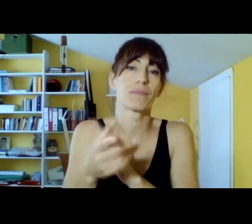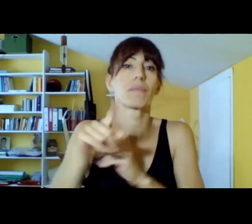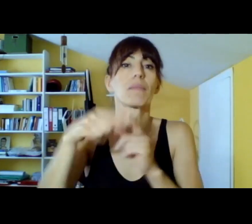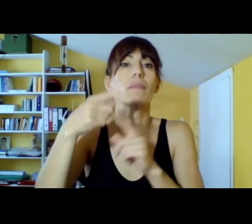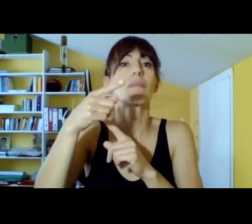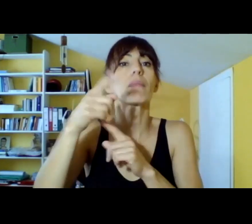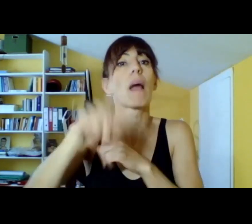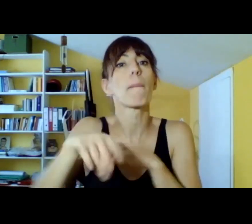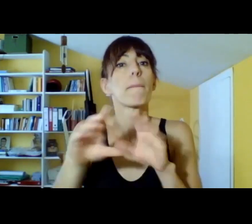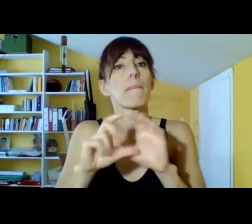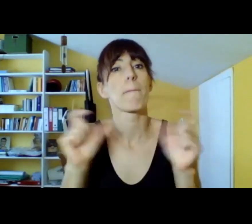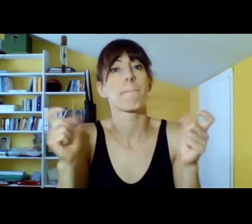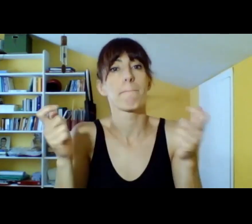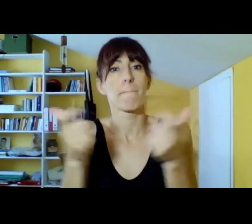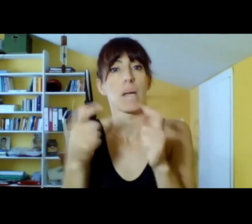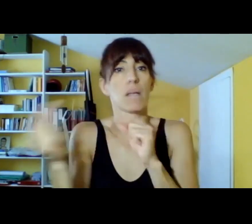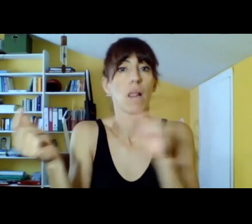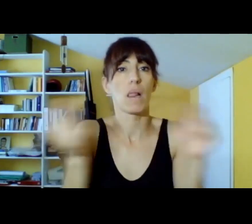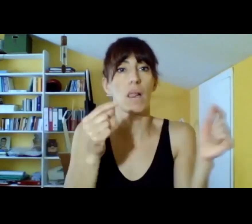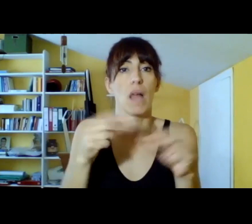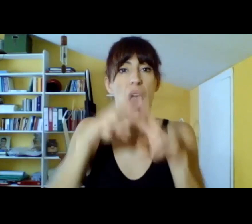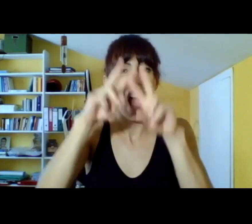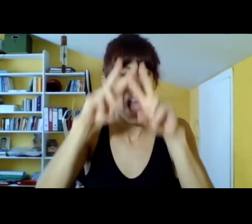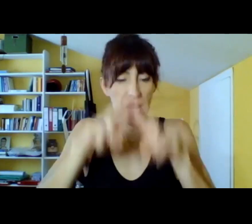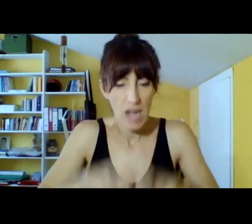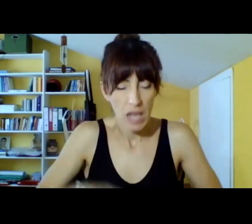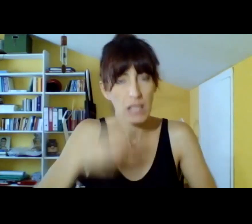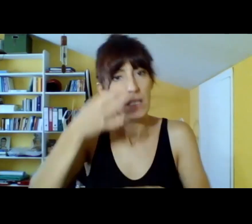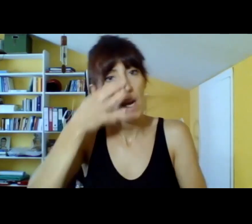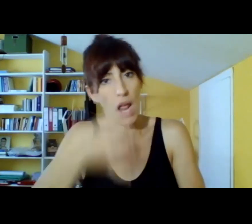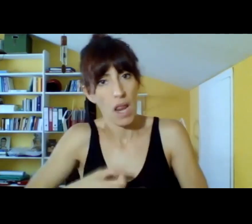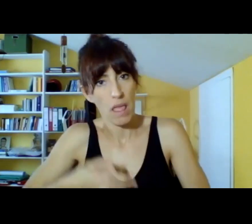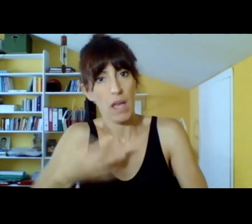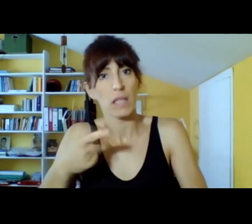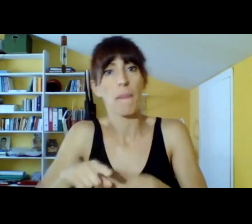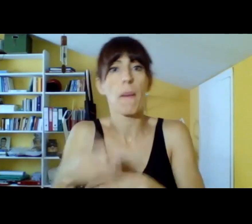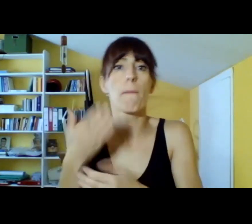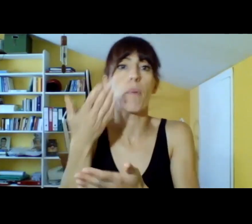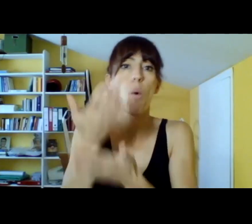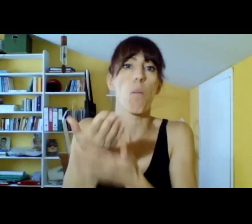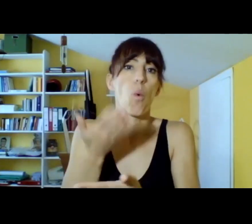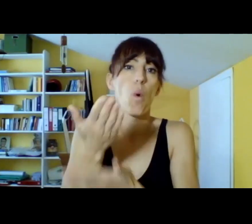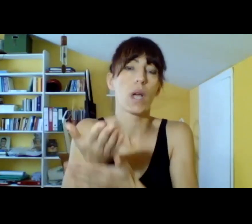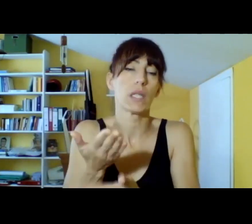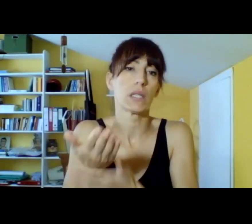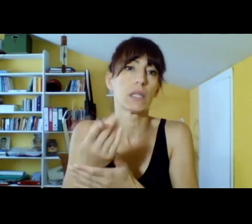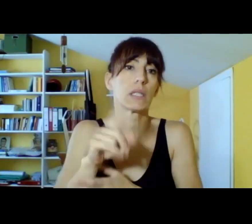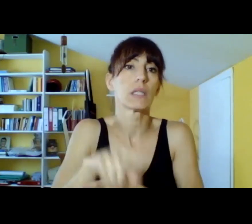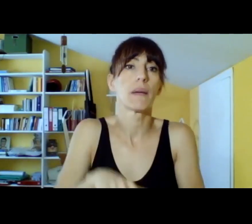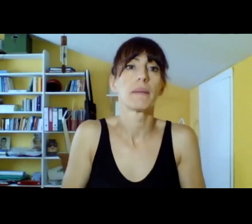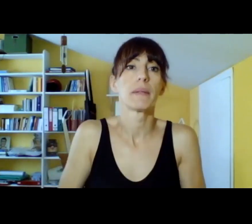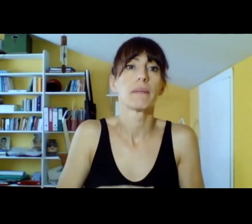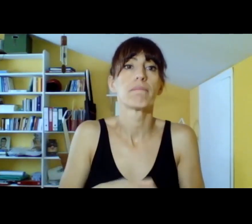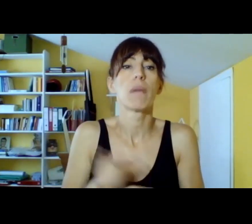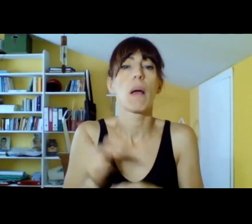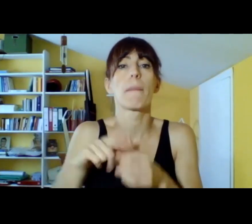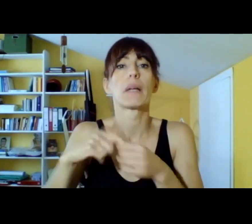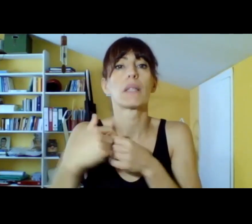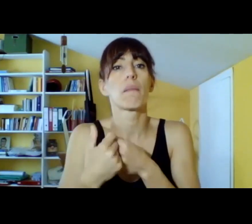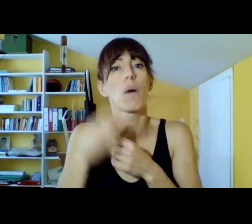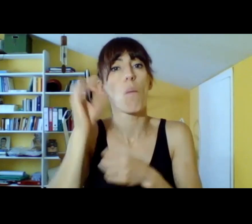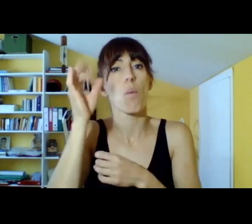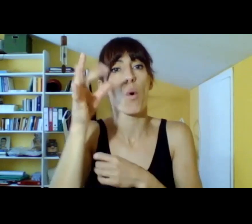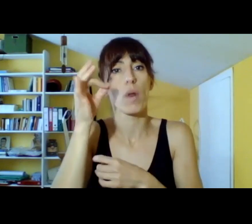mesa redonda con análisis de la realidad y propuestas y participarán con las otras